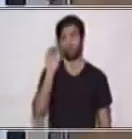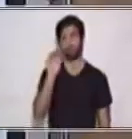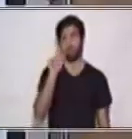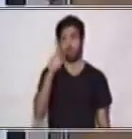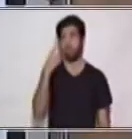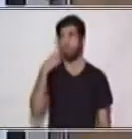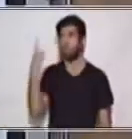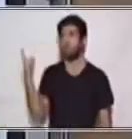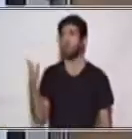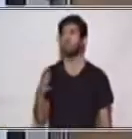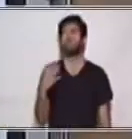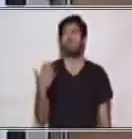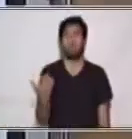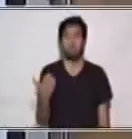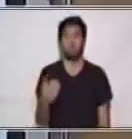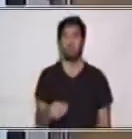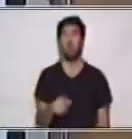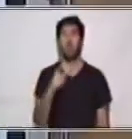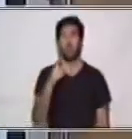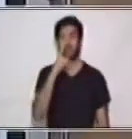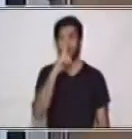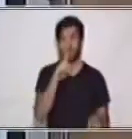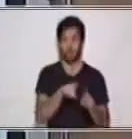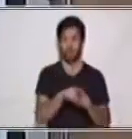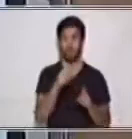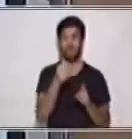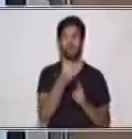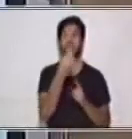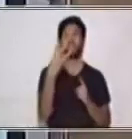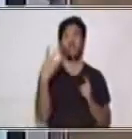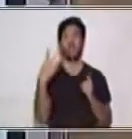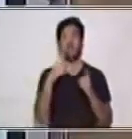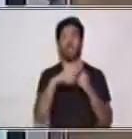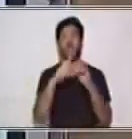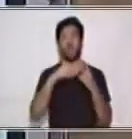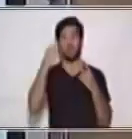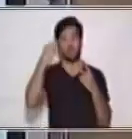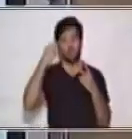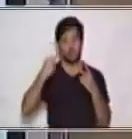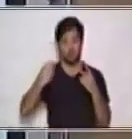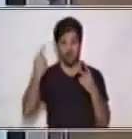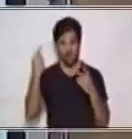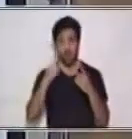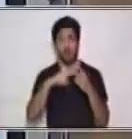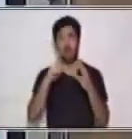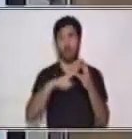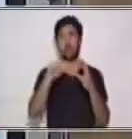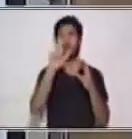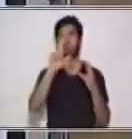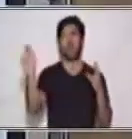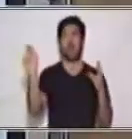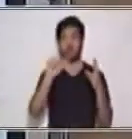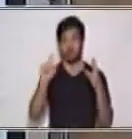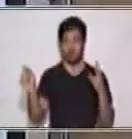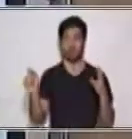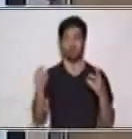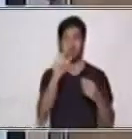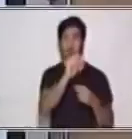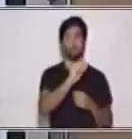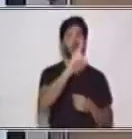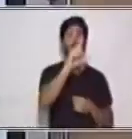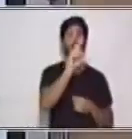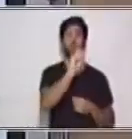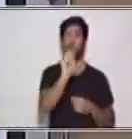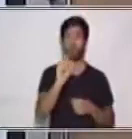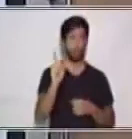que parte de las fechas, los días y los meses Tampoco es necesario escribirlos